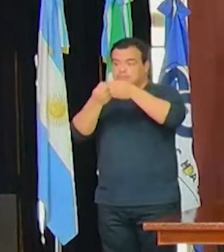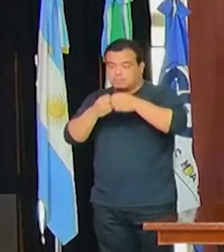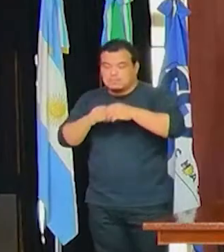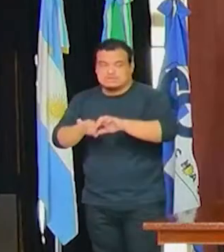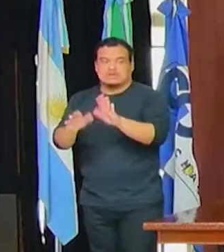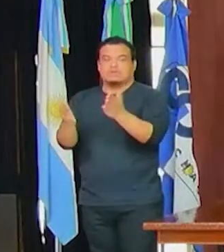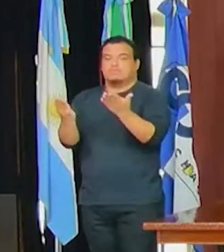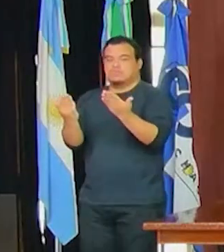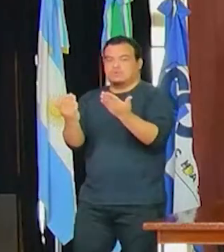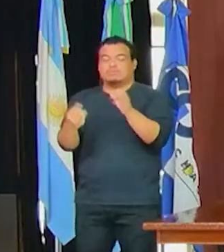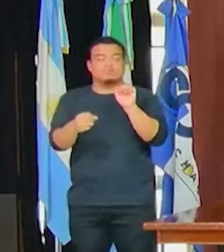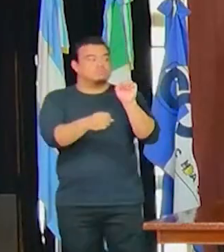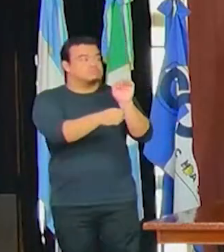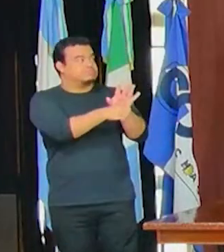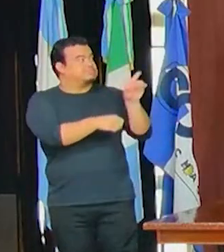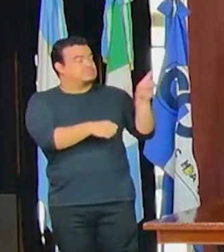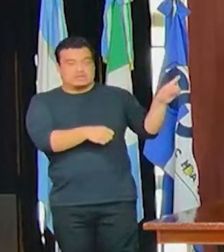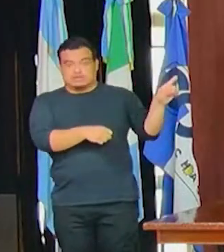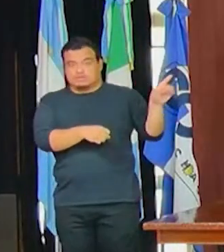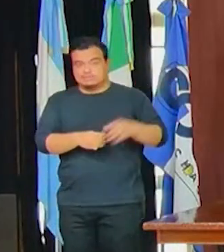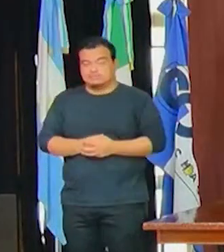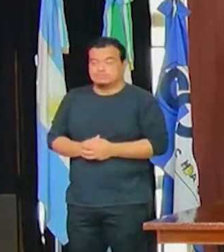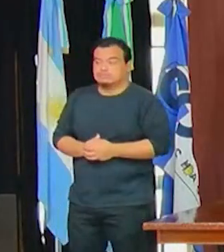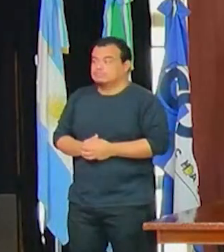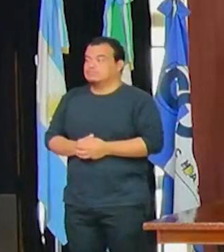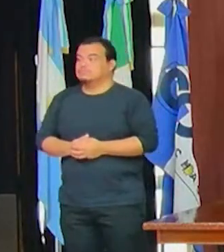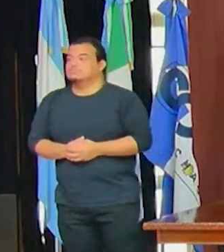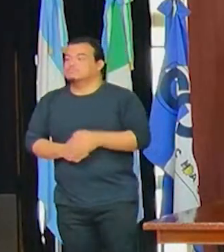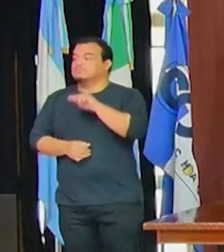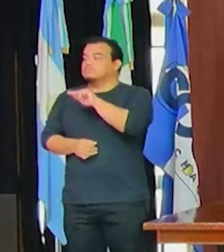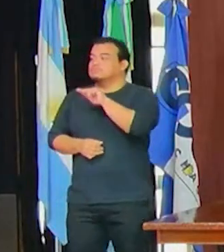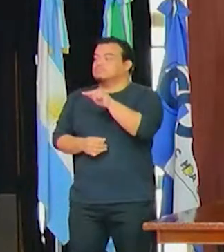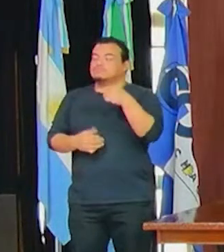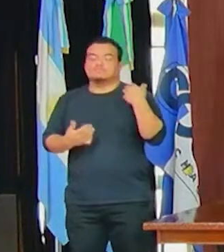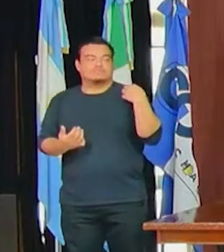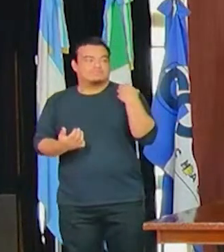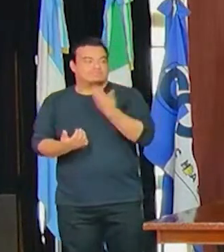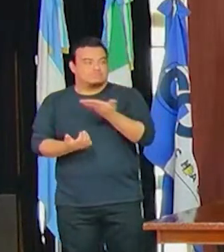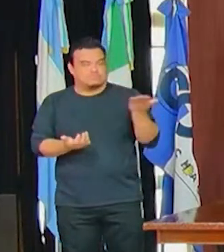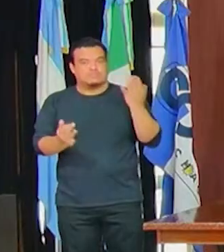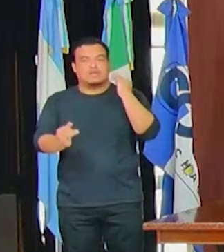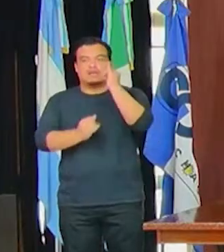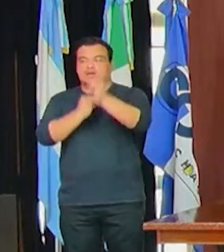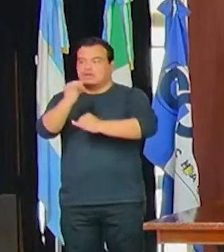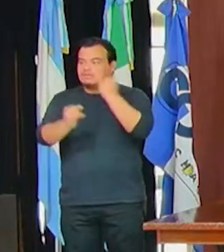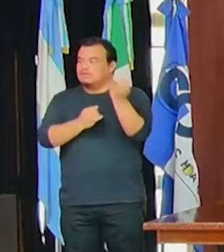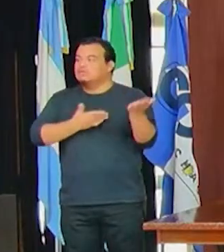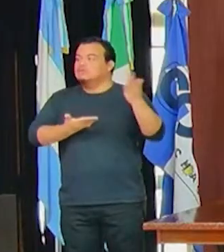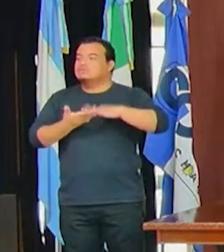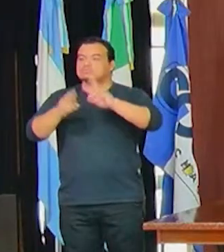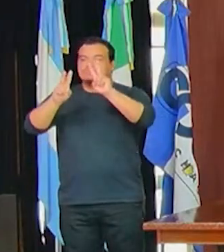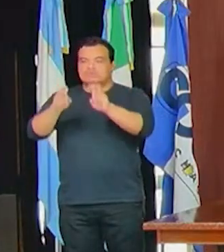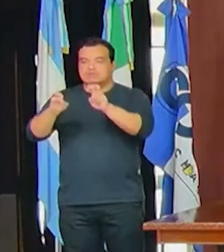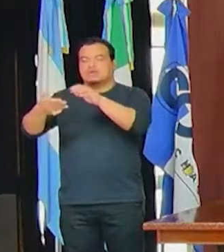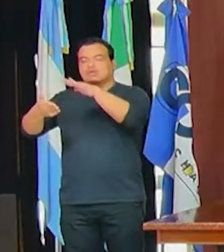empezar. Pasamos la diapo. Bueno, como les decía, en línea con lo que estábamos hablando antes de la teoría y la